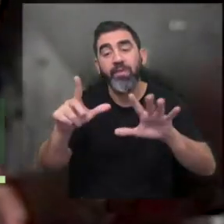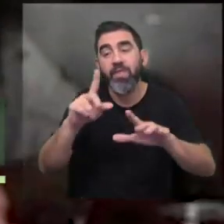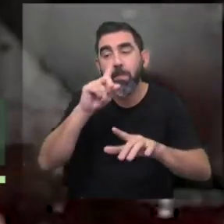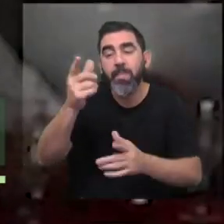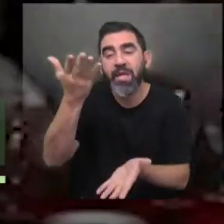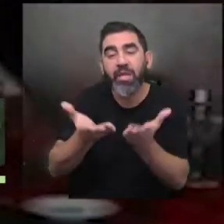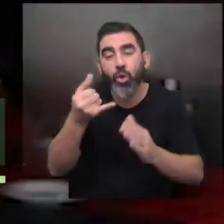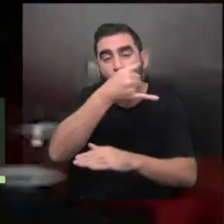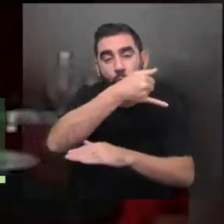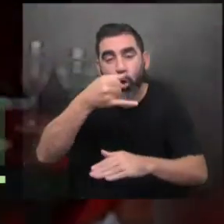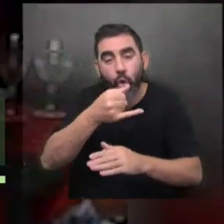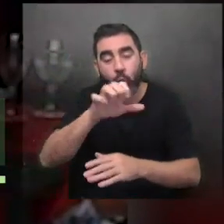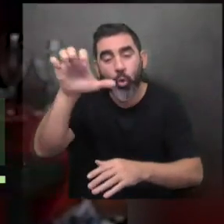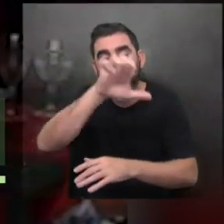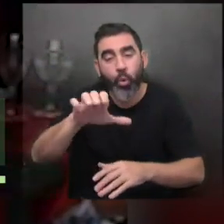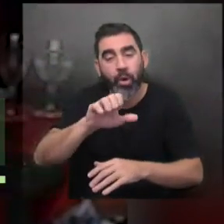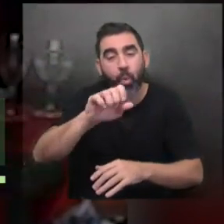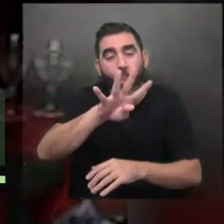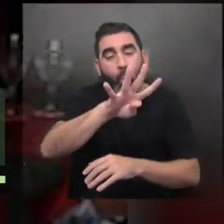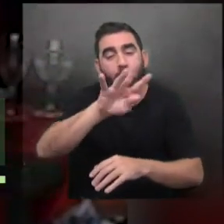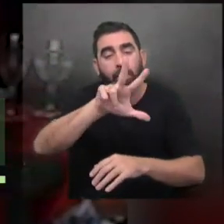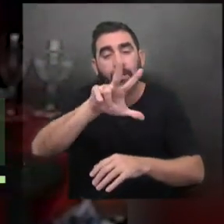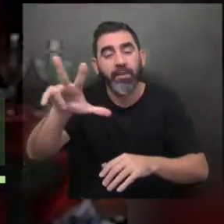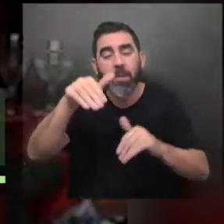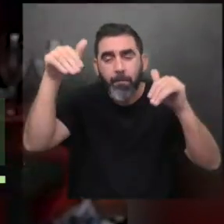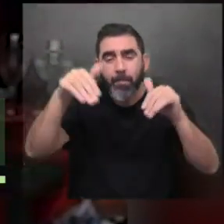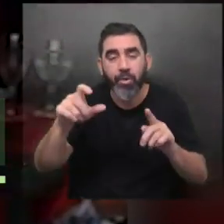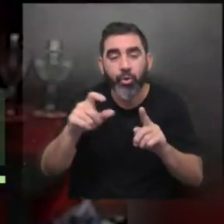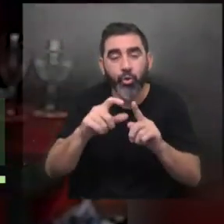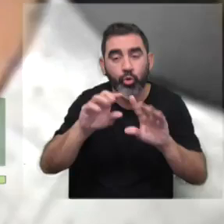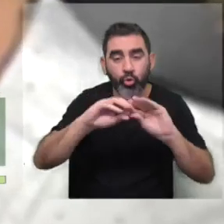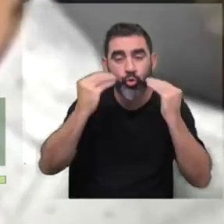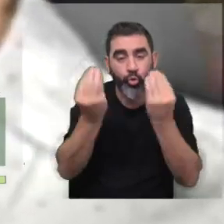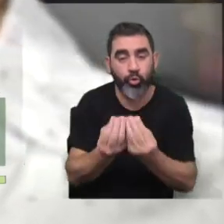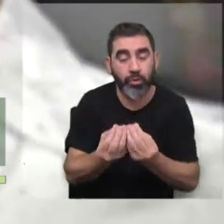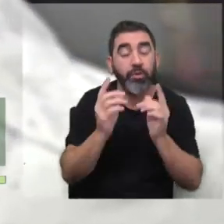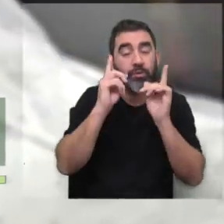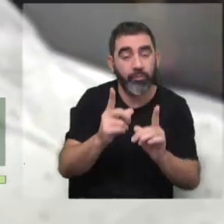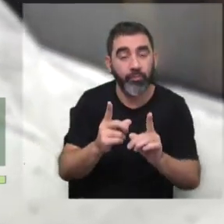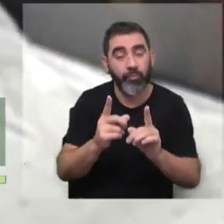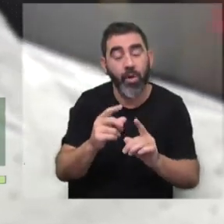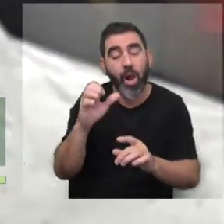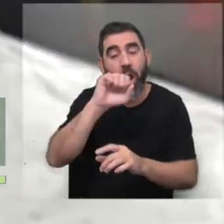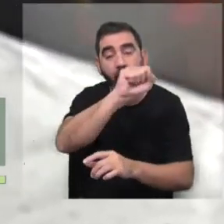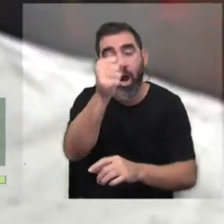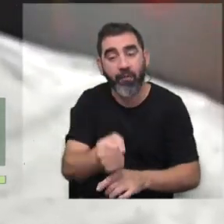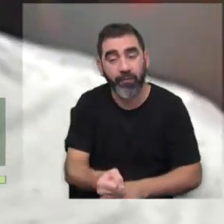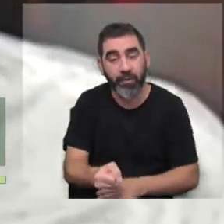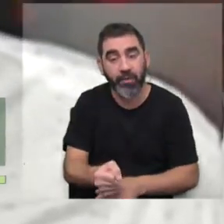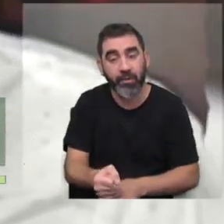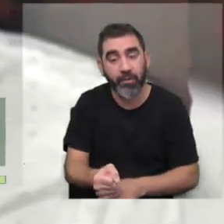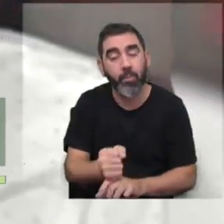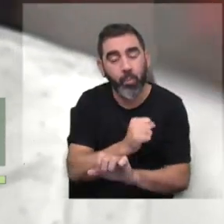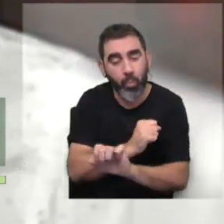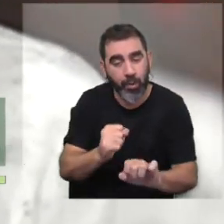de cocaína a Europa por valor de 433 millones de dó y también al continente africano desde donde logró